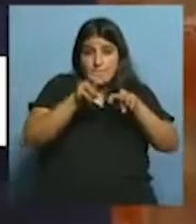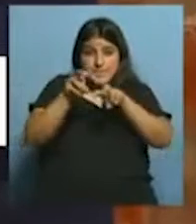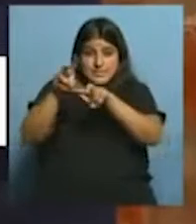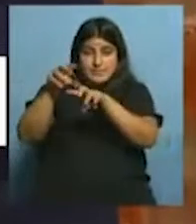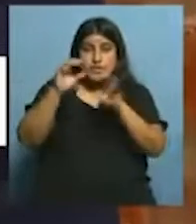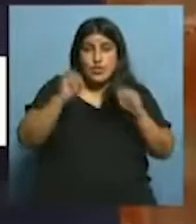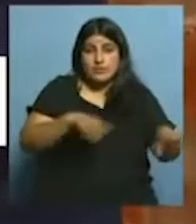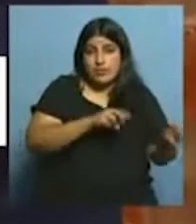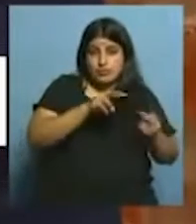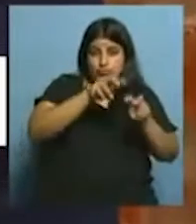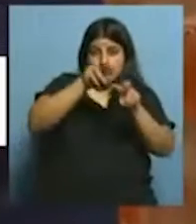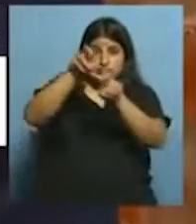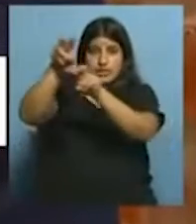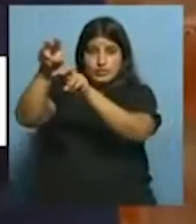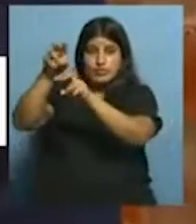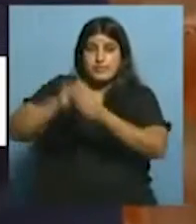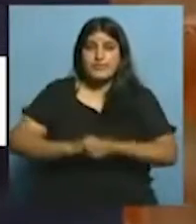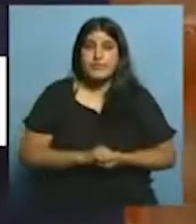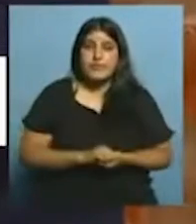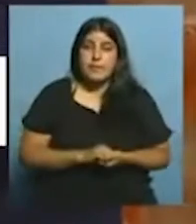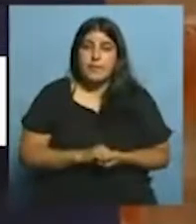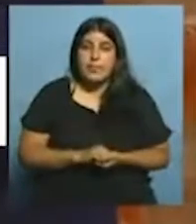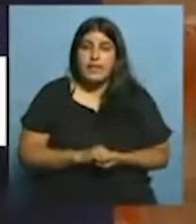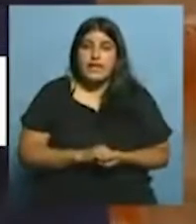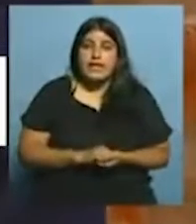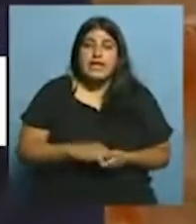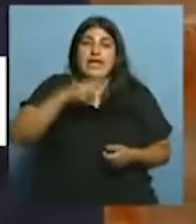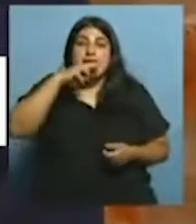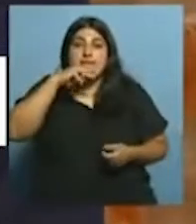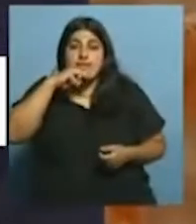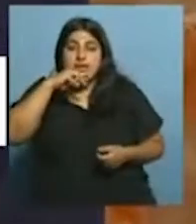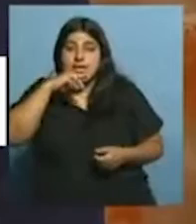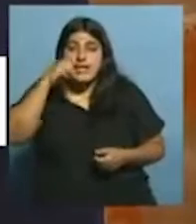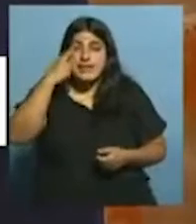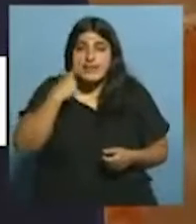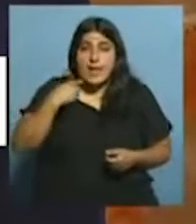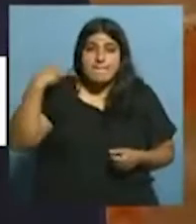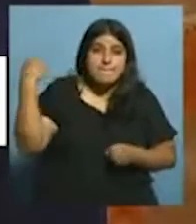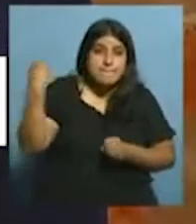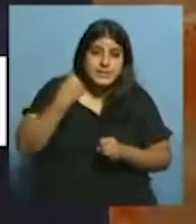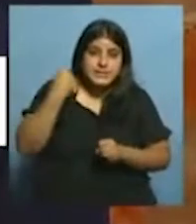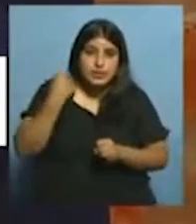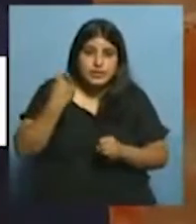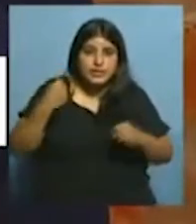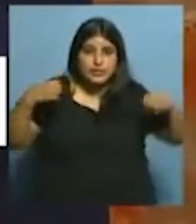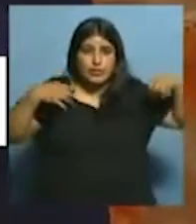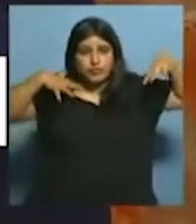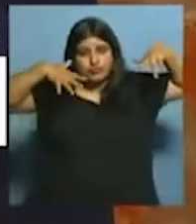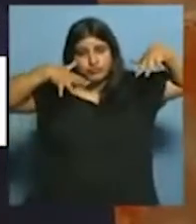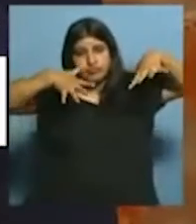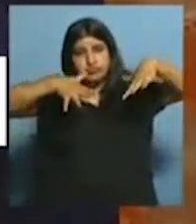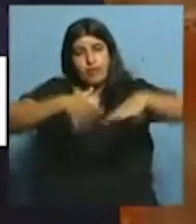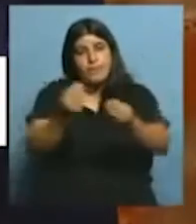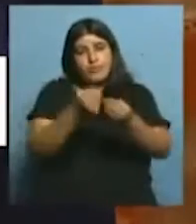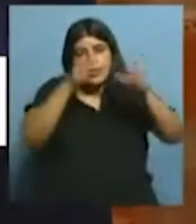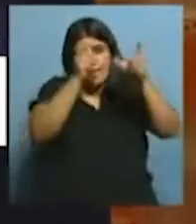ascenso, que lo más fuerte va a estar a partir del día viernes. Inclusive en horas de la tarde el